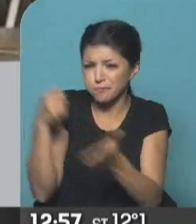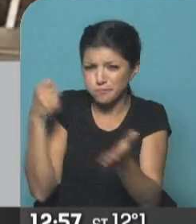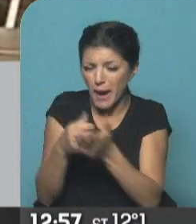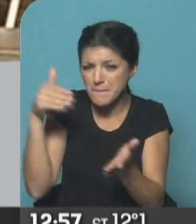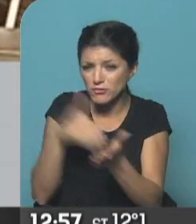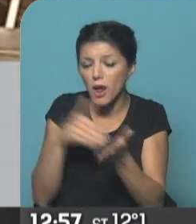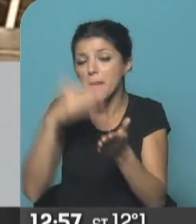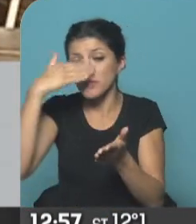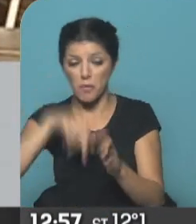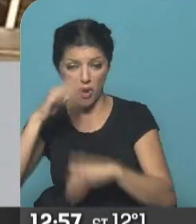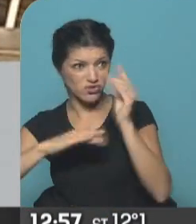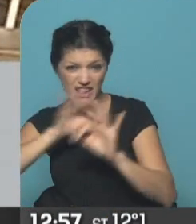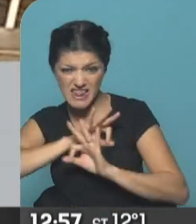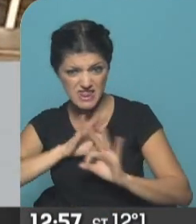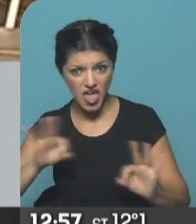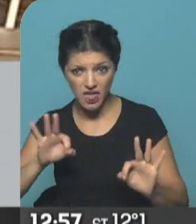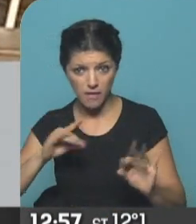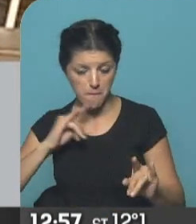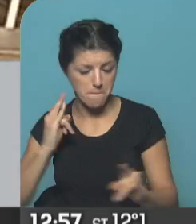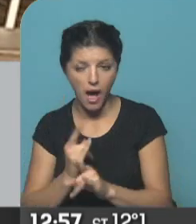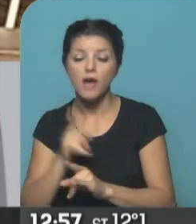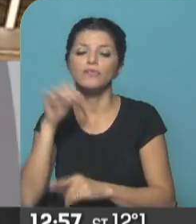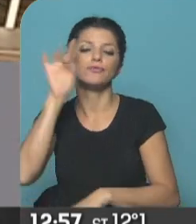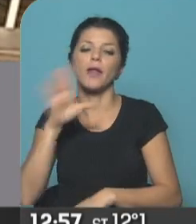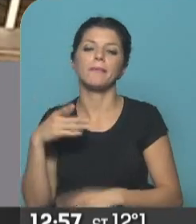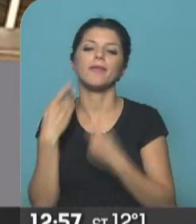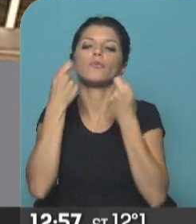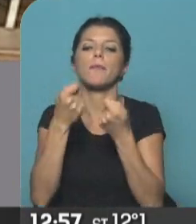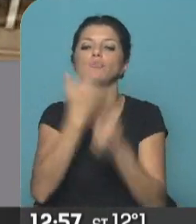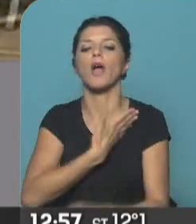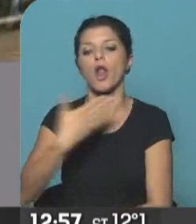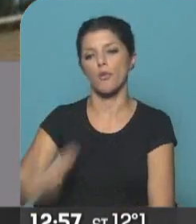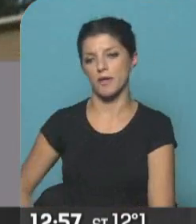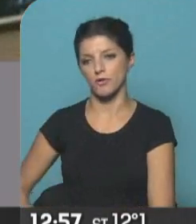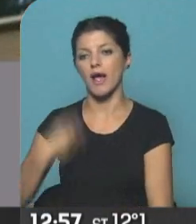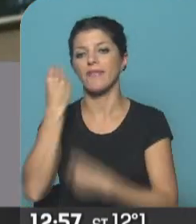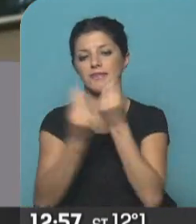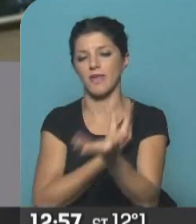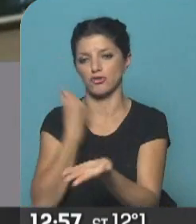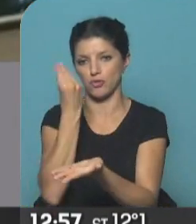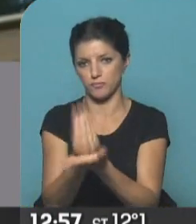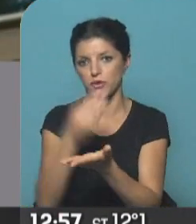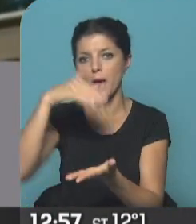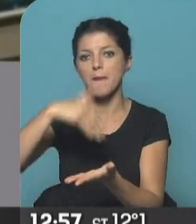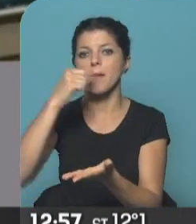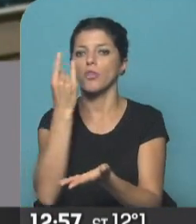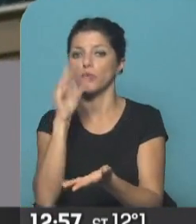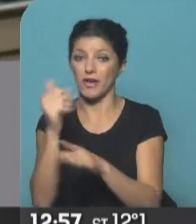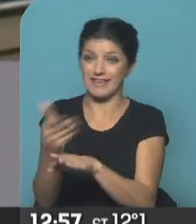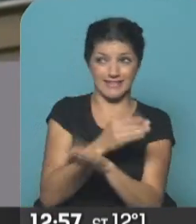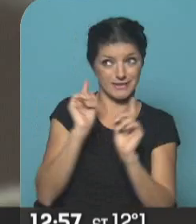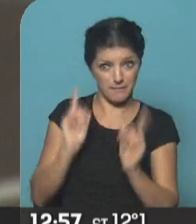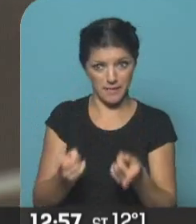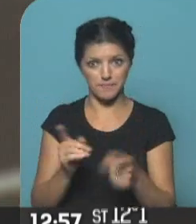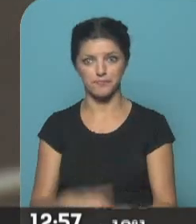se hicieron y en realidad era apoyo al gobierno de Maduro o a la candidatura de Maduro, e inclusive anterior a Maduro. Lo dijo